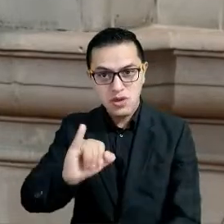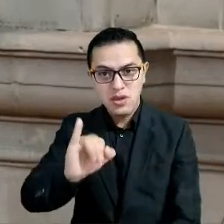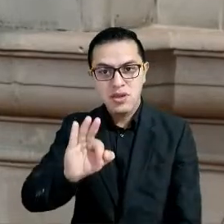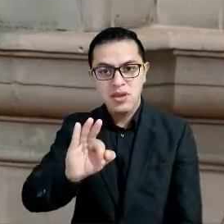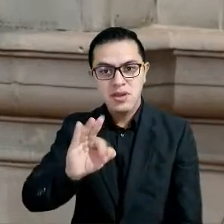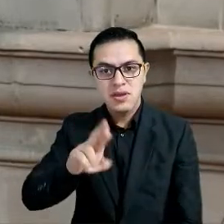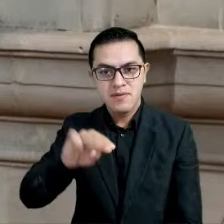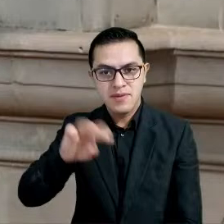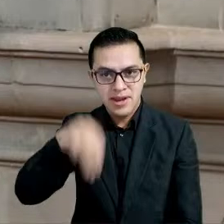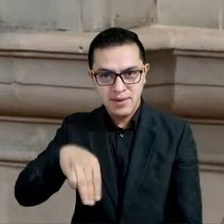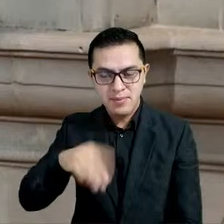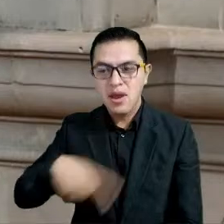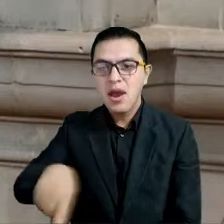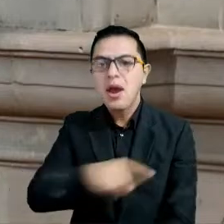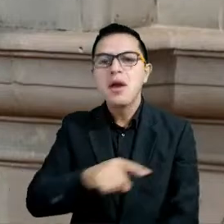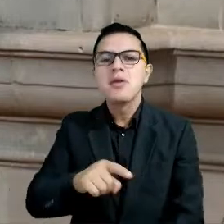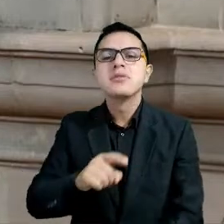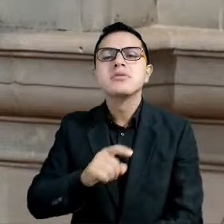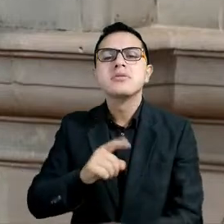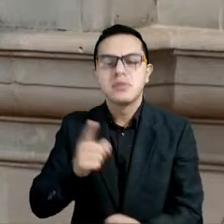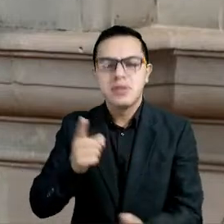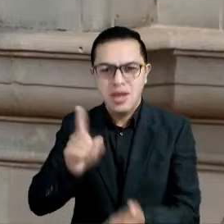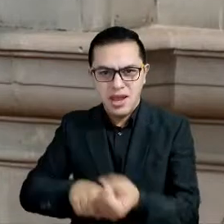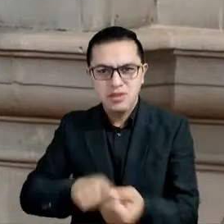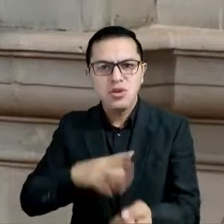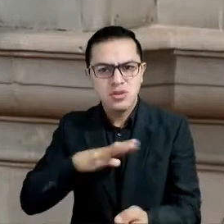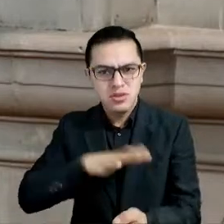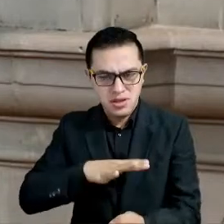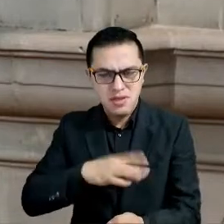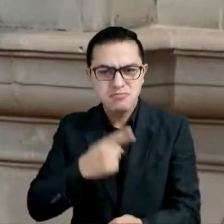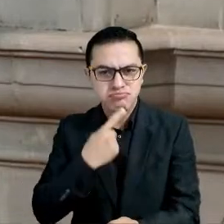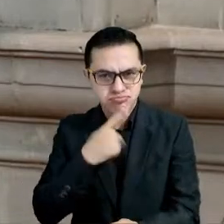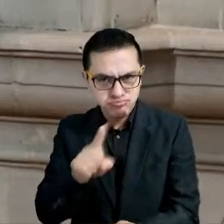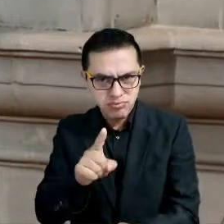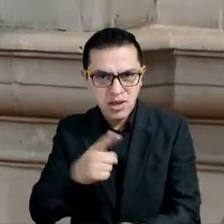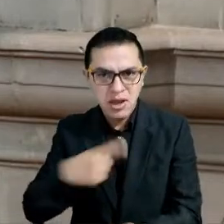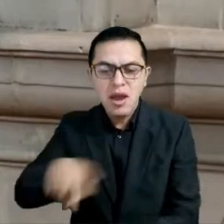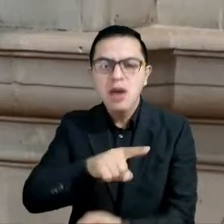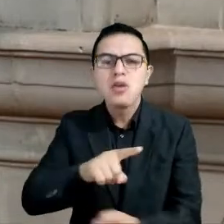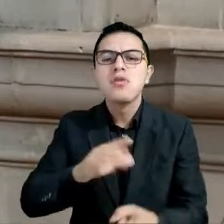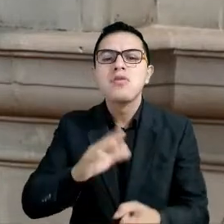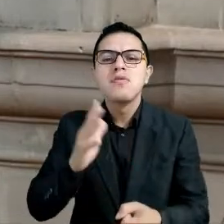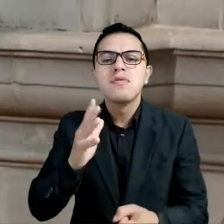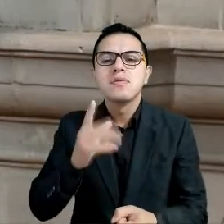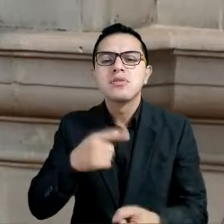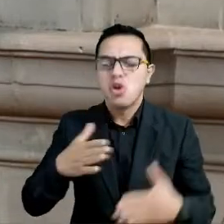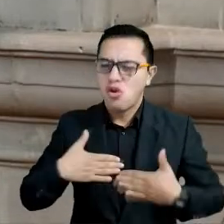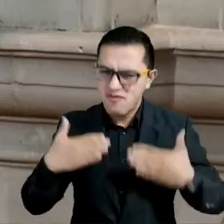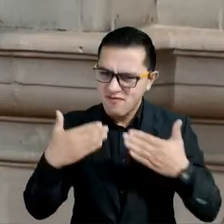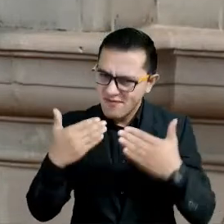heredar con todas las garantías jurídicas de que su patrimonio, producto de su esfuerzo, va